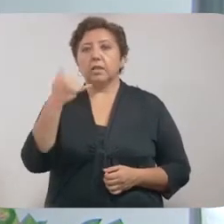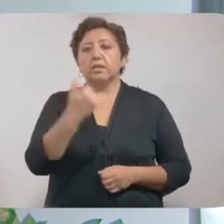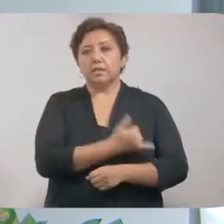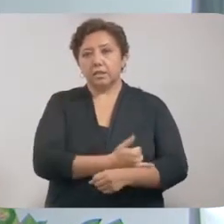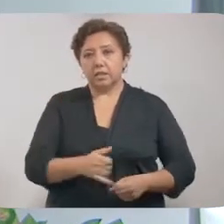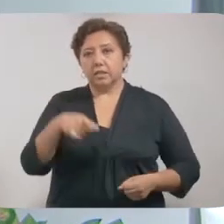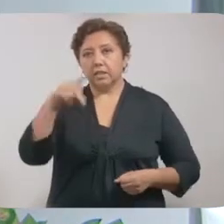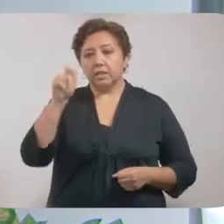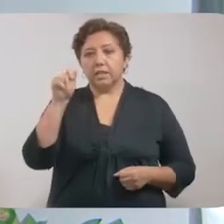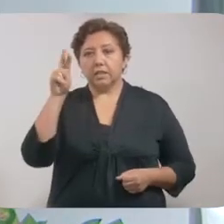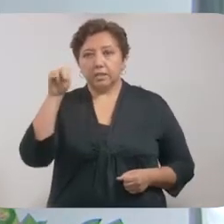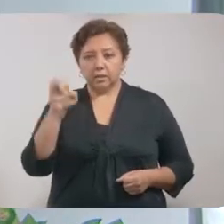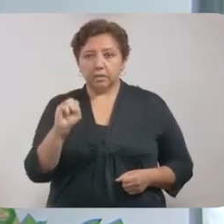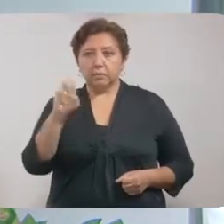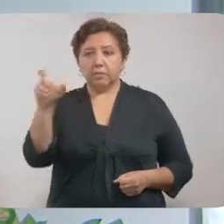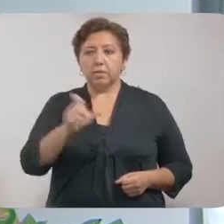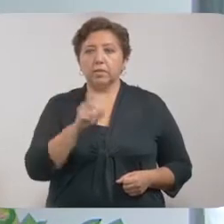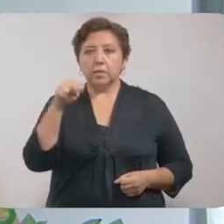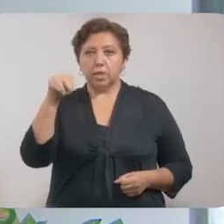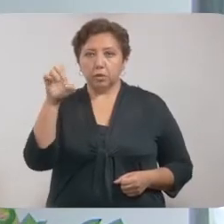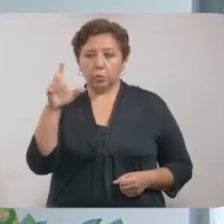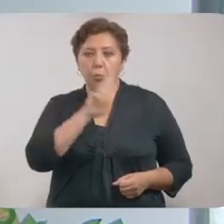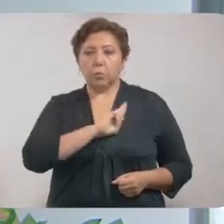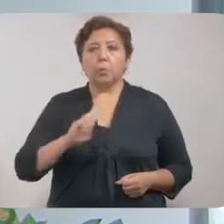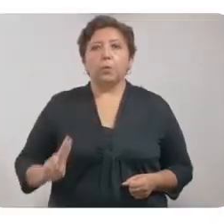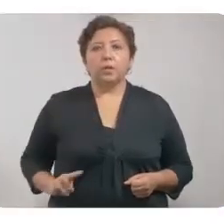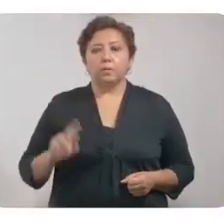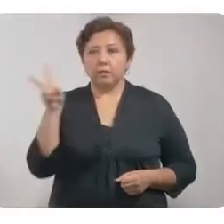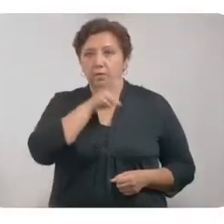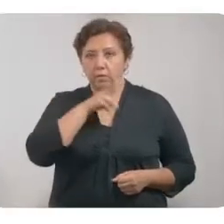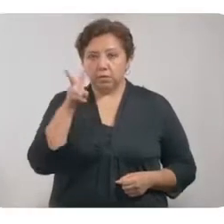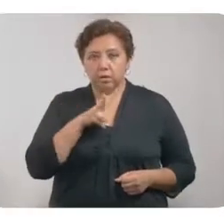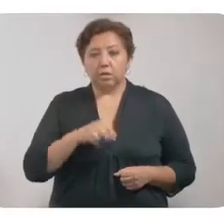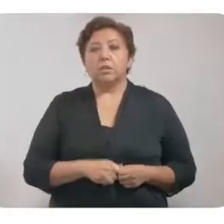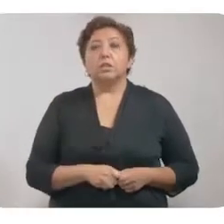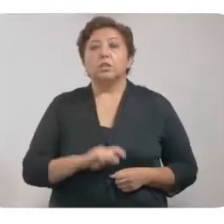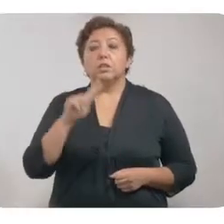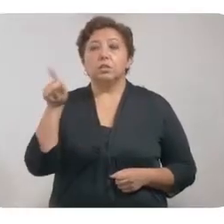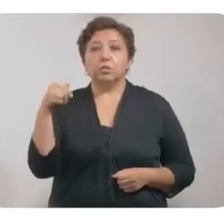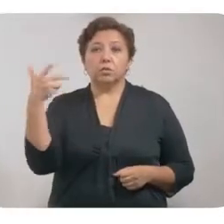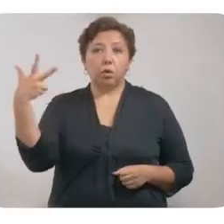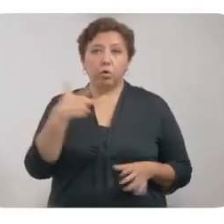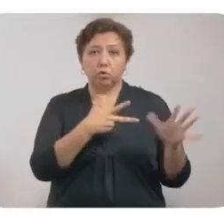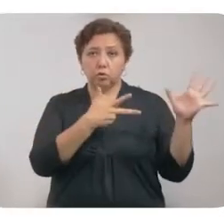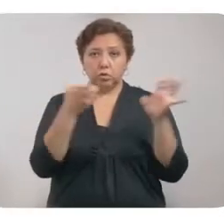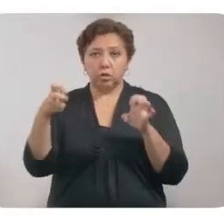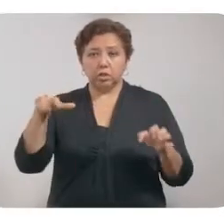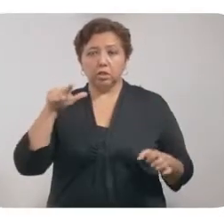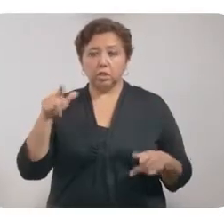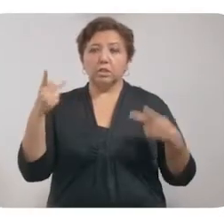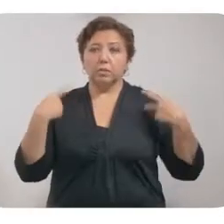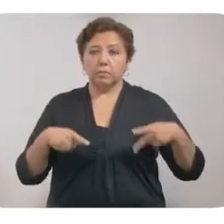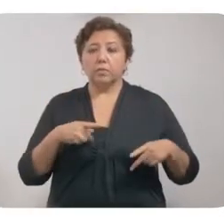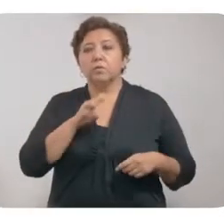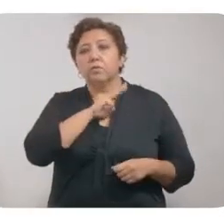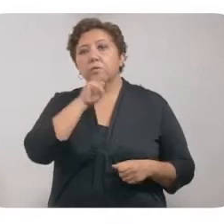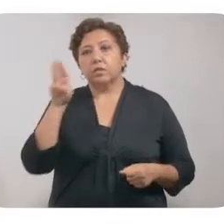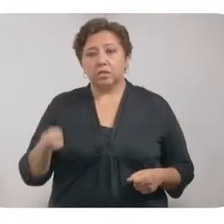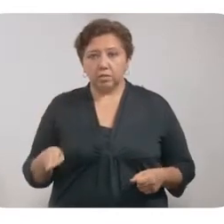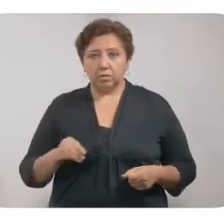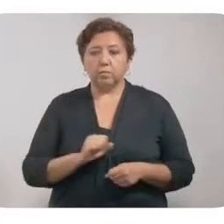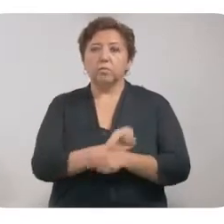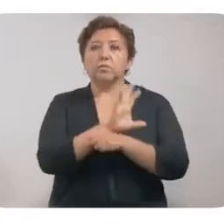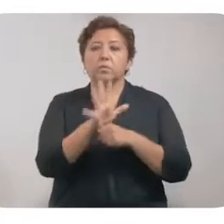Izamal, Canacín, Maxcanú, Umán y Valladolid. En total, ya son 817 las personas fallecidas a causa